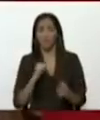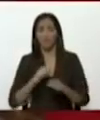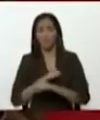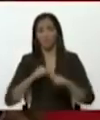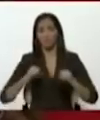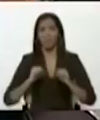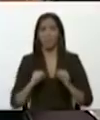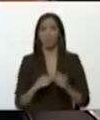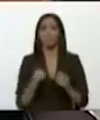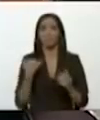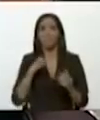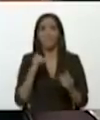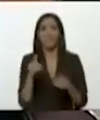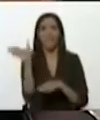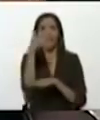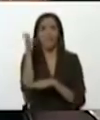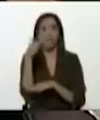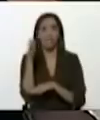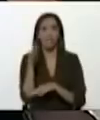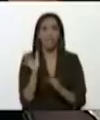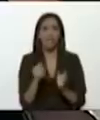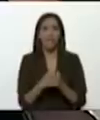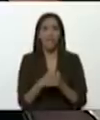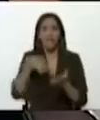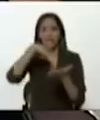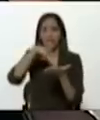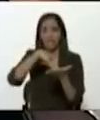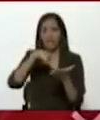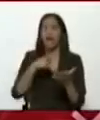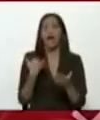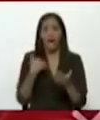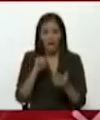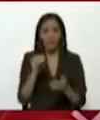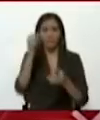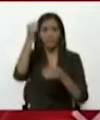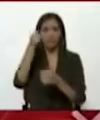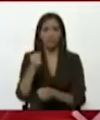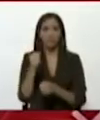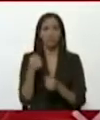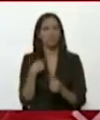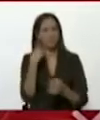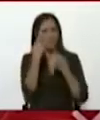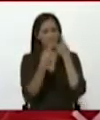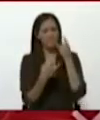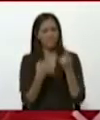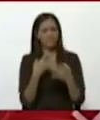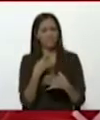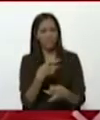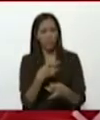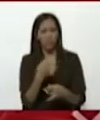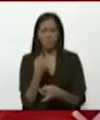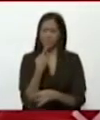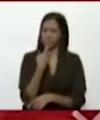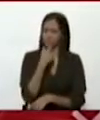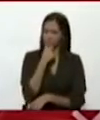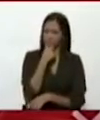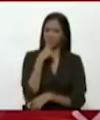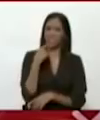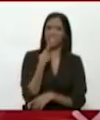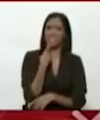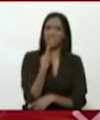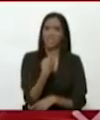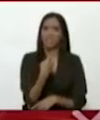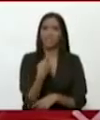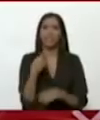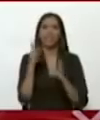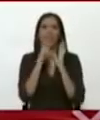Y si hay que colocar la bandera allá en el campo Carabobo, hay que colocarla, hermano. Me llamó mucho la atención que él viene y dice que en